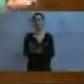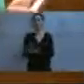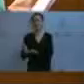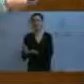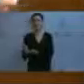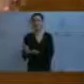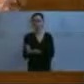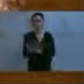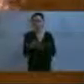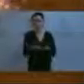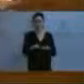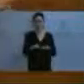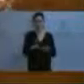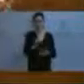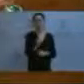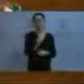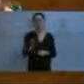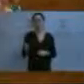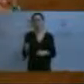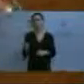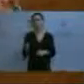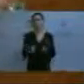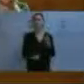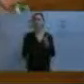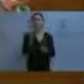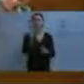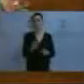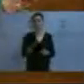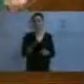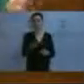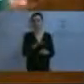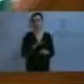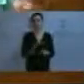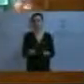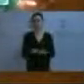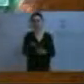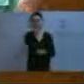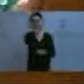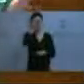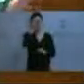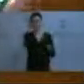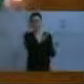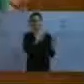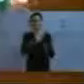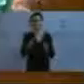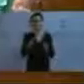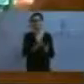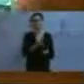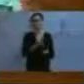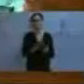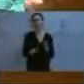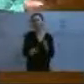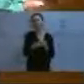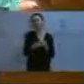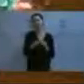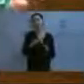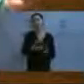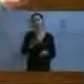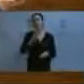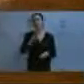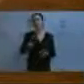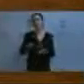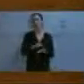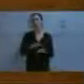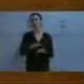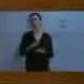a esos 6 meses de tarifa plana hay algunas comunidades, como la madrileña, que hacen un anexo de otros 12, de forma